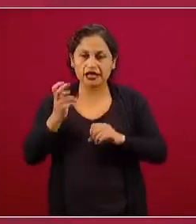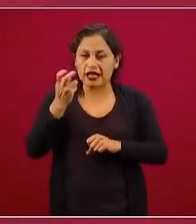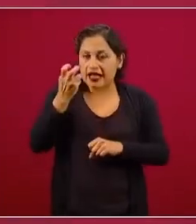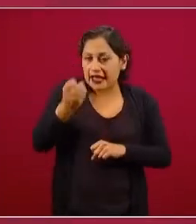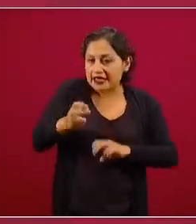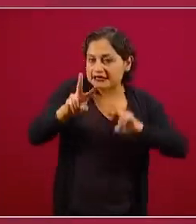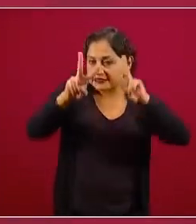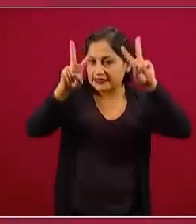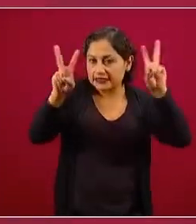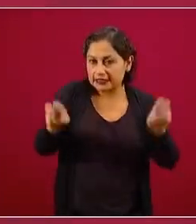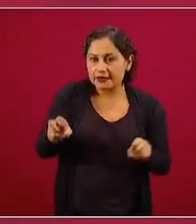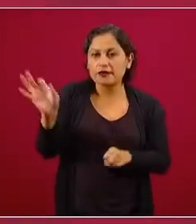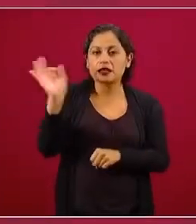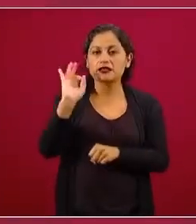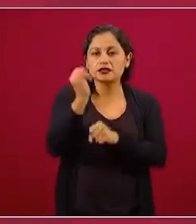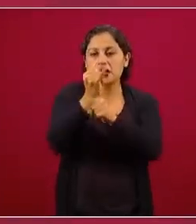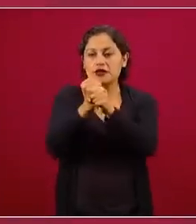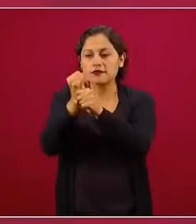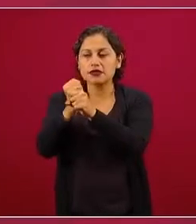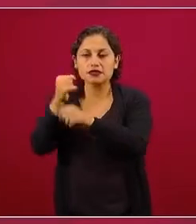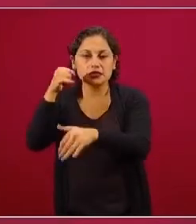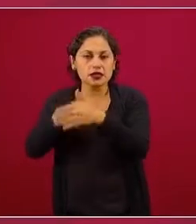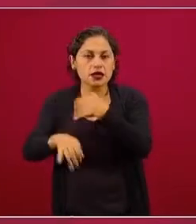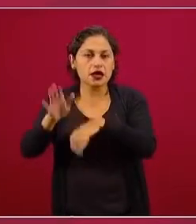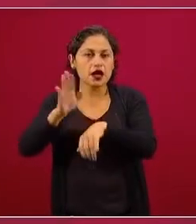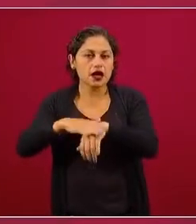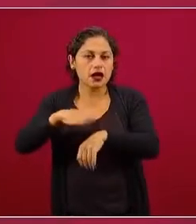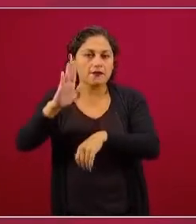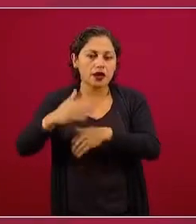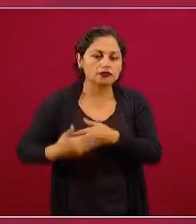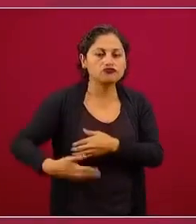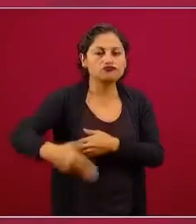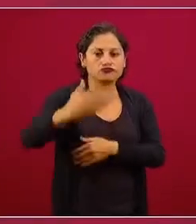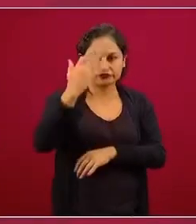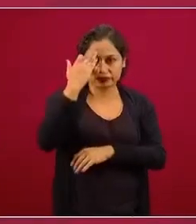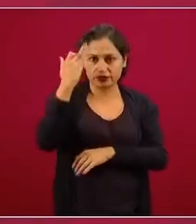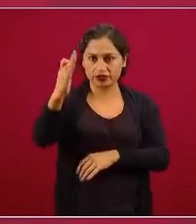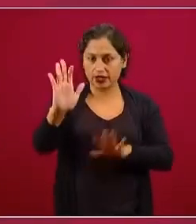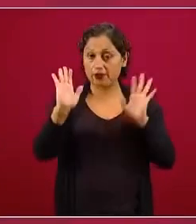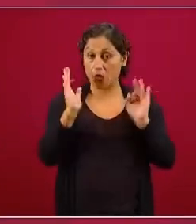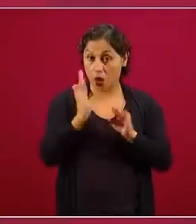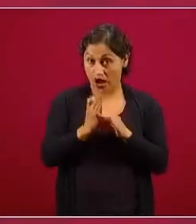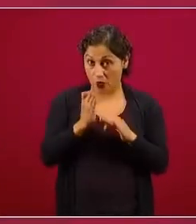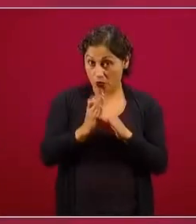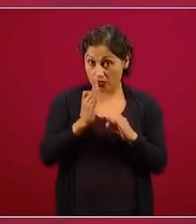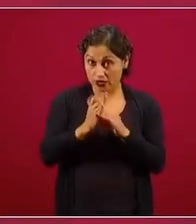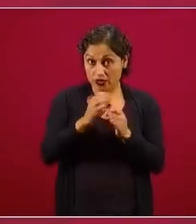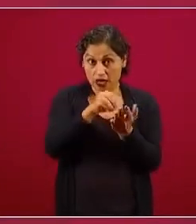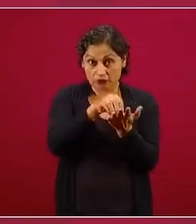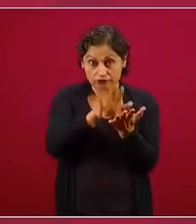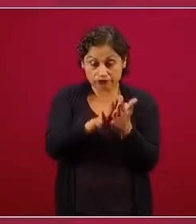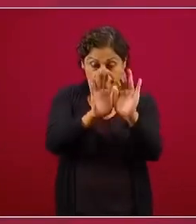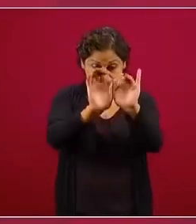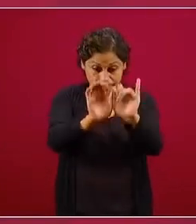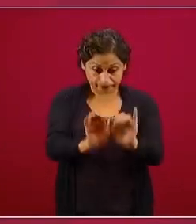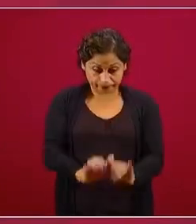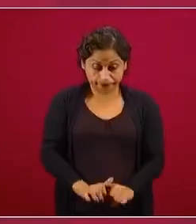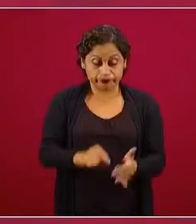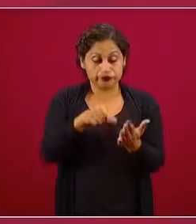todavía en los siguientes meses. Estas primeras publicaciones, precisamente lo que están buscando y lo que están estudiando en los